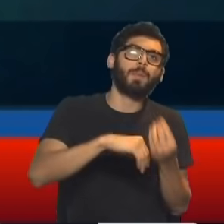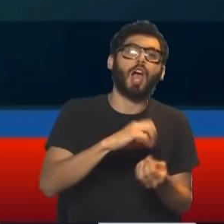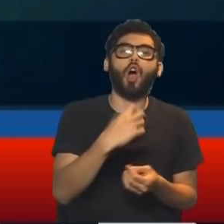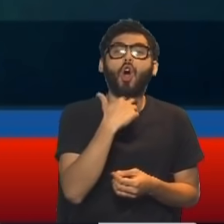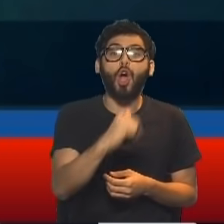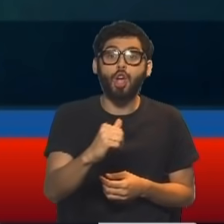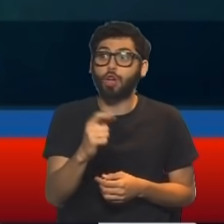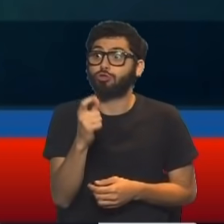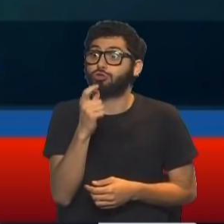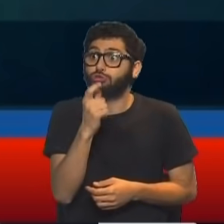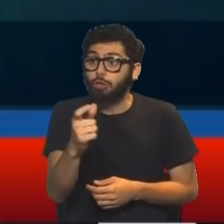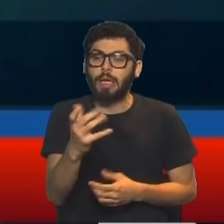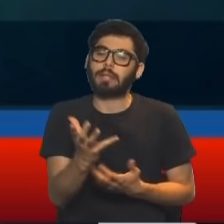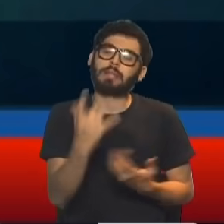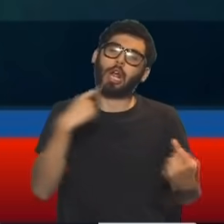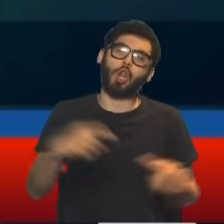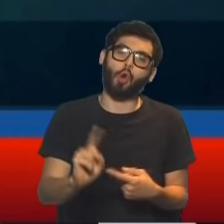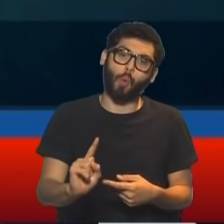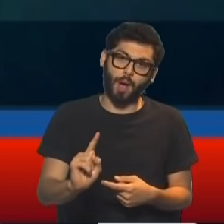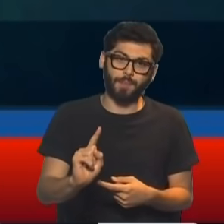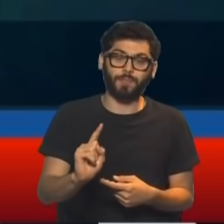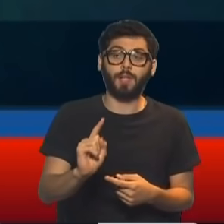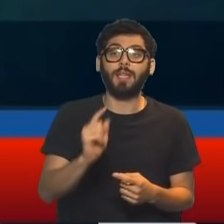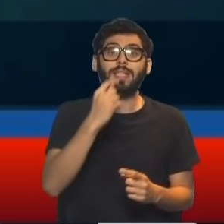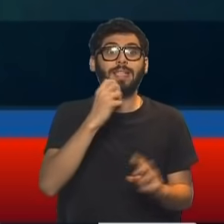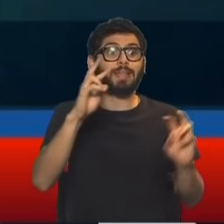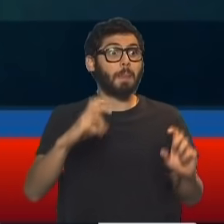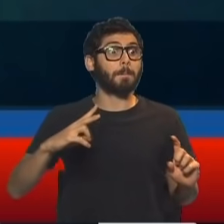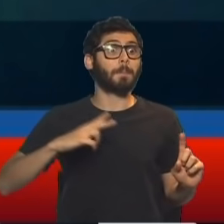familiares es inaceptable. Cuando la discusión va a lo personal,